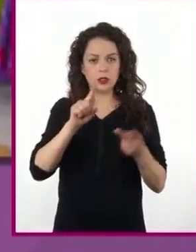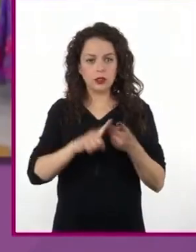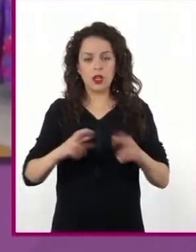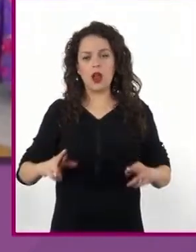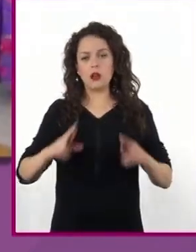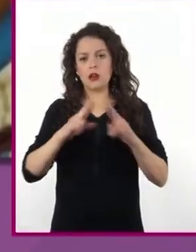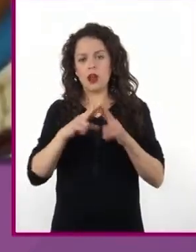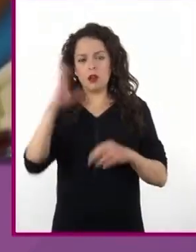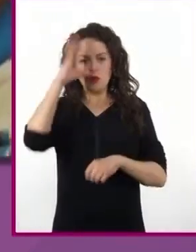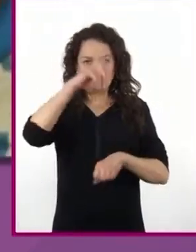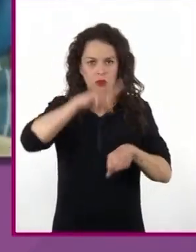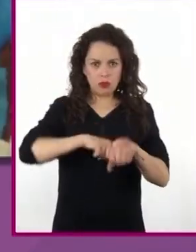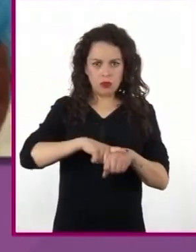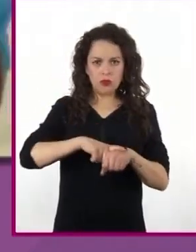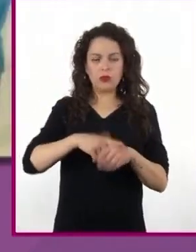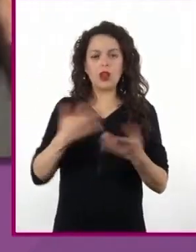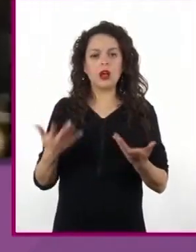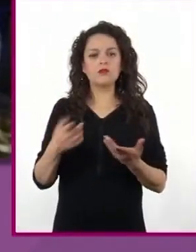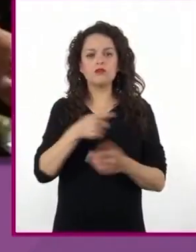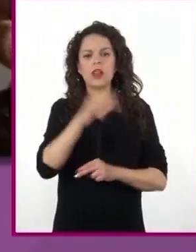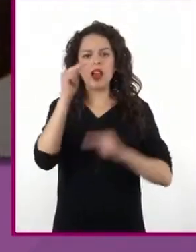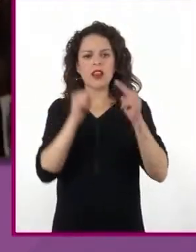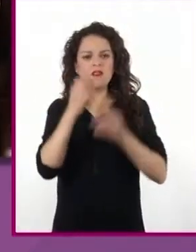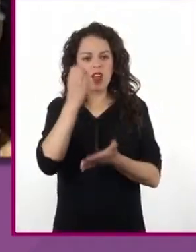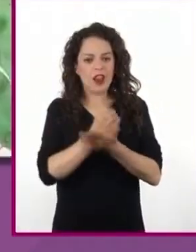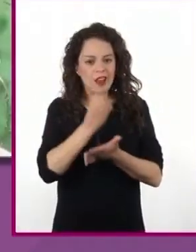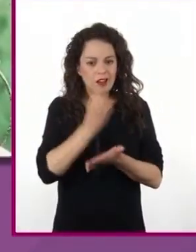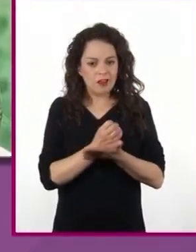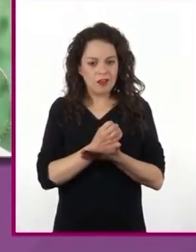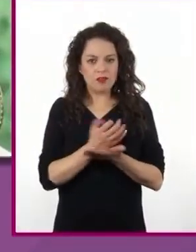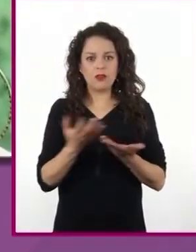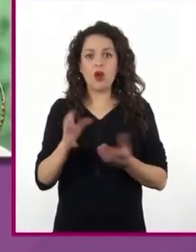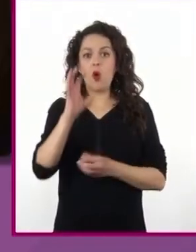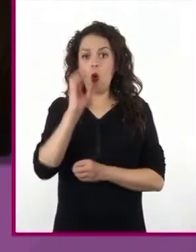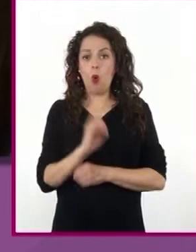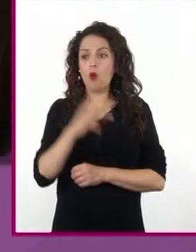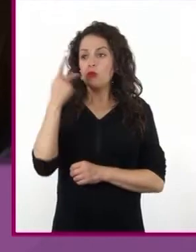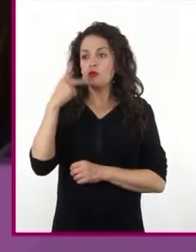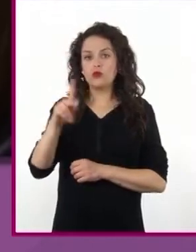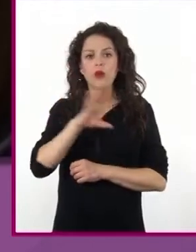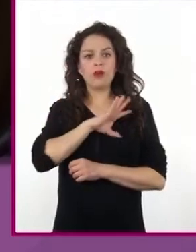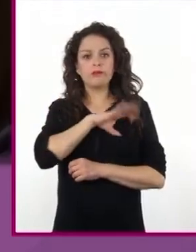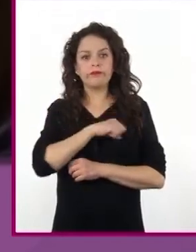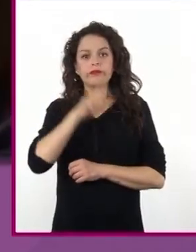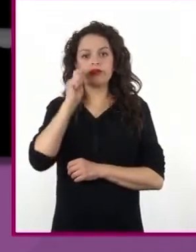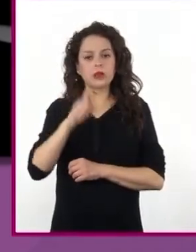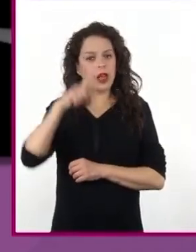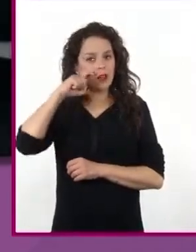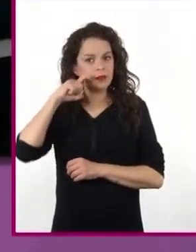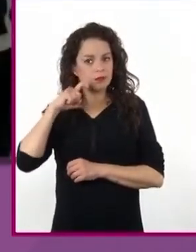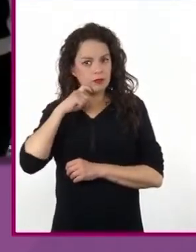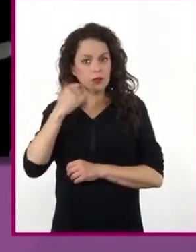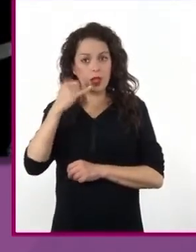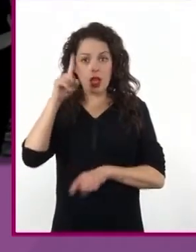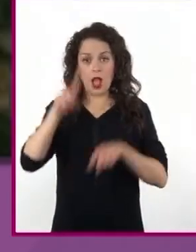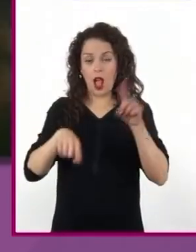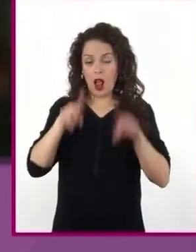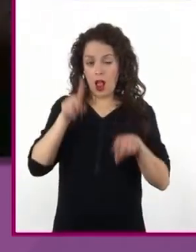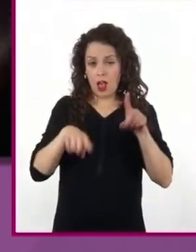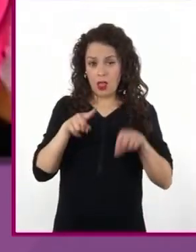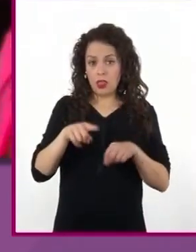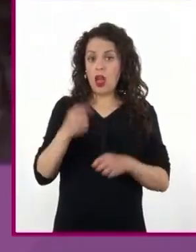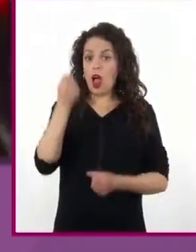religión, cultura, nivel económico, preferencia sexual e incluso hay quienes son discriminados por ser